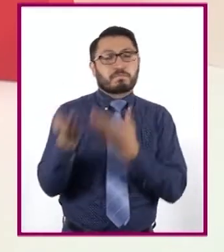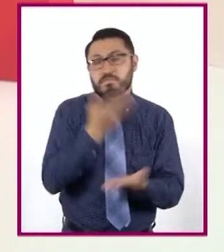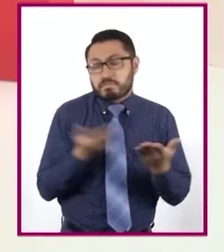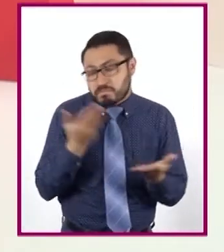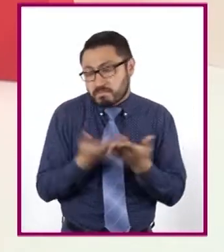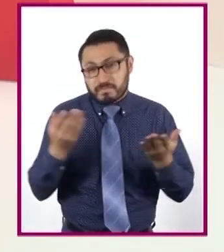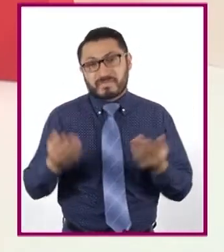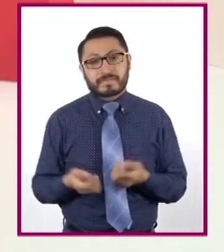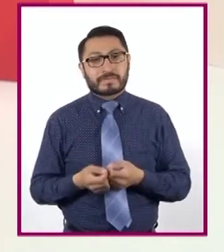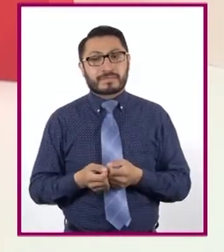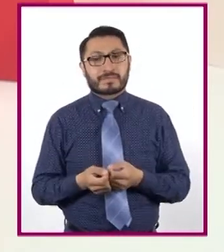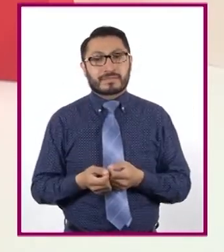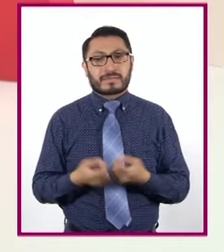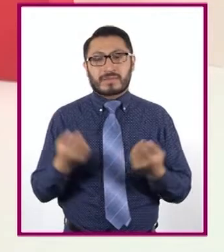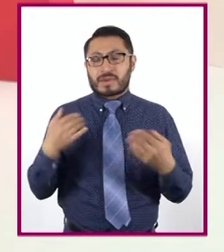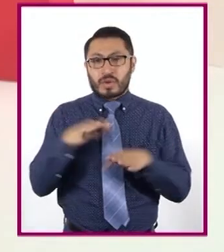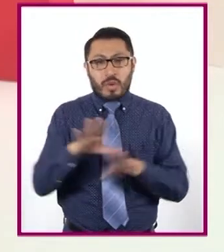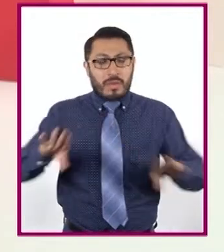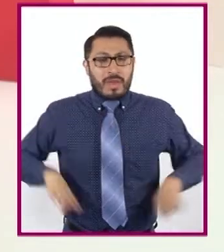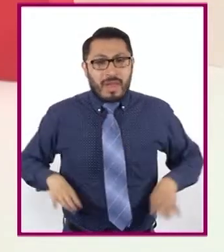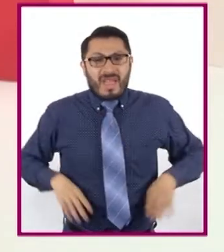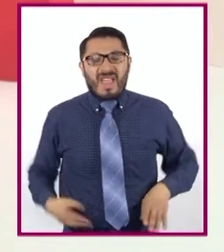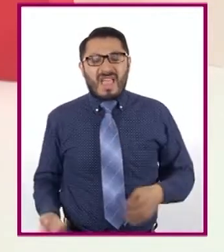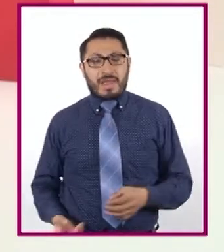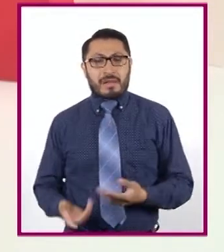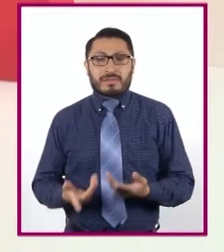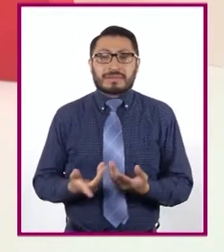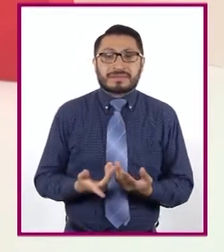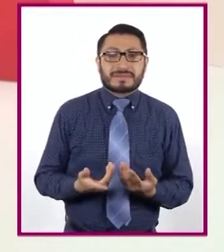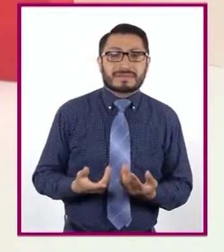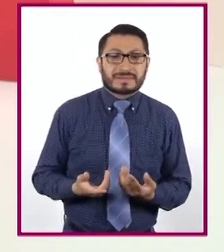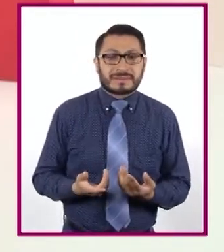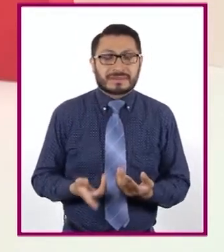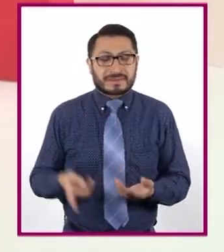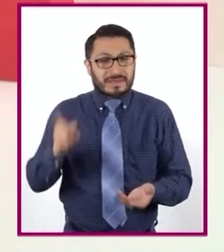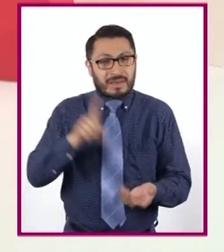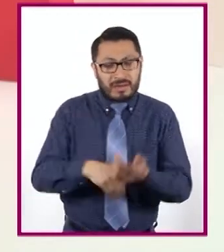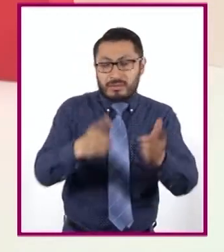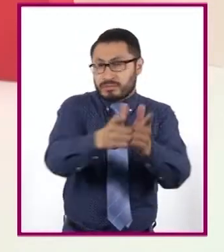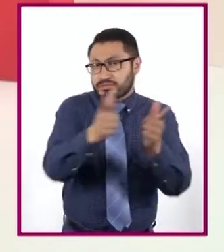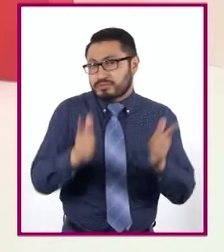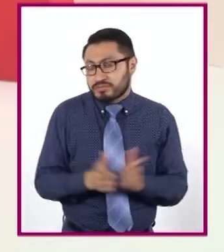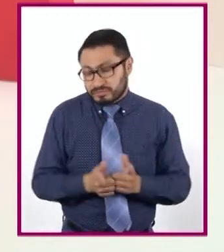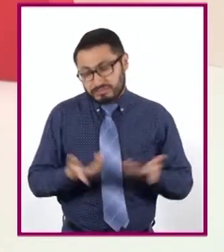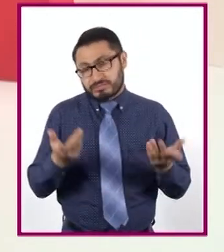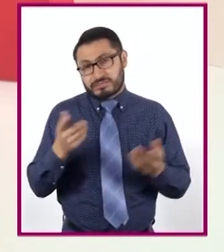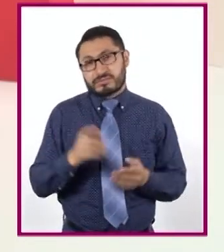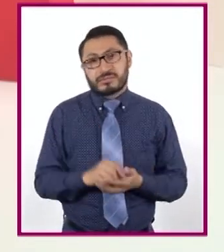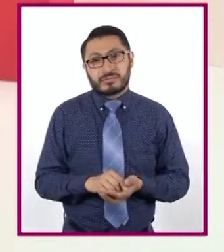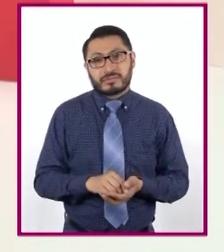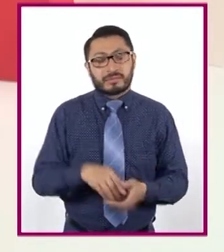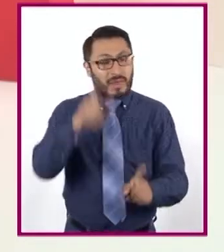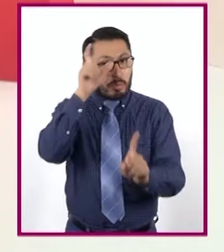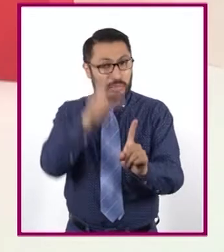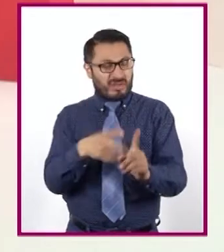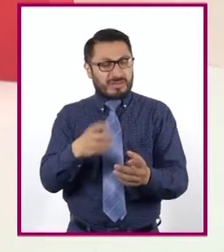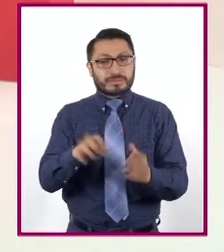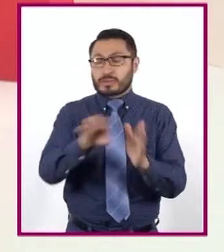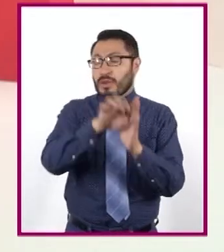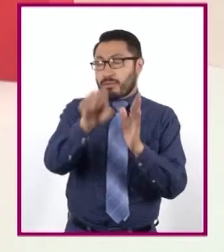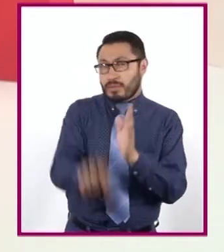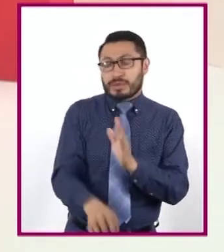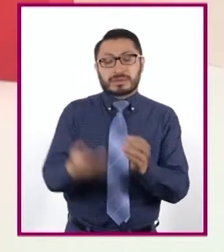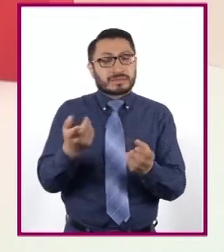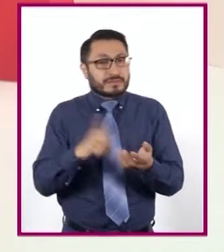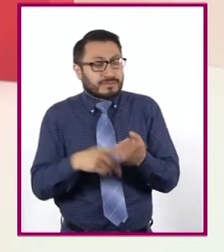Refiere a las actitudes y conductas asociadas a un grupo determinado. Retomemos el ejemplo de